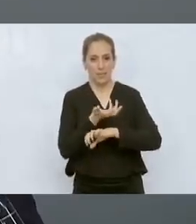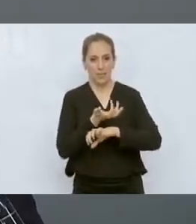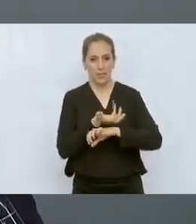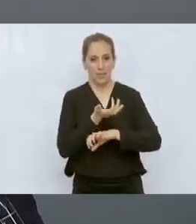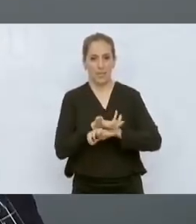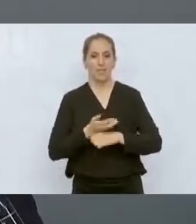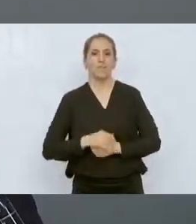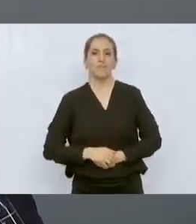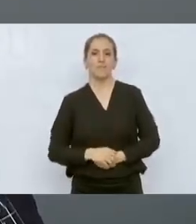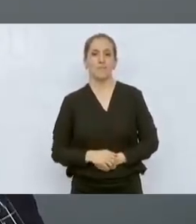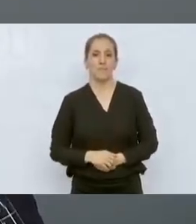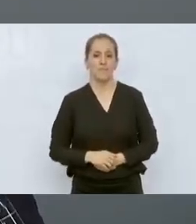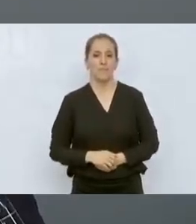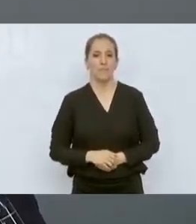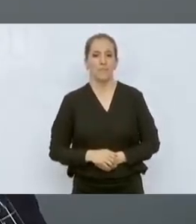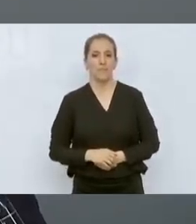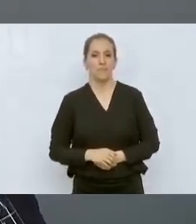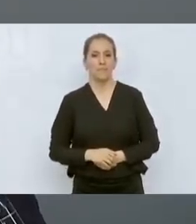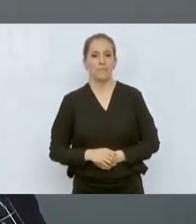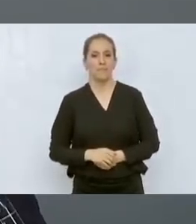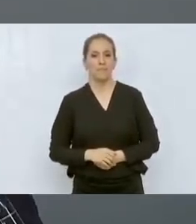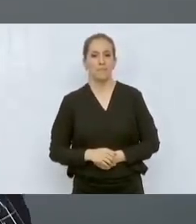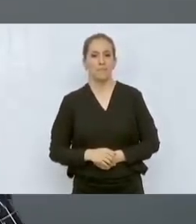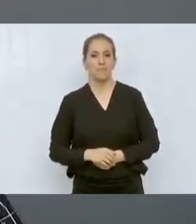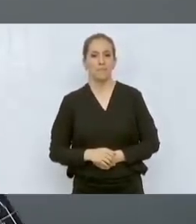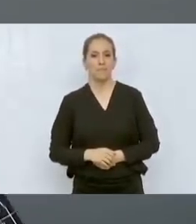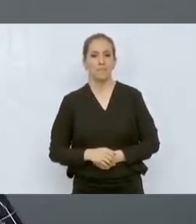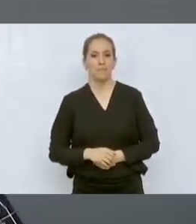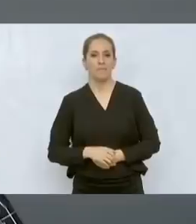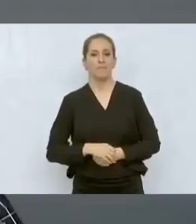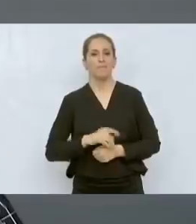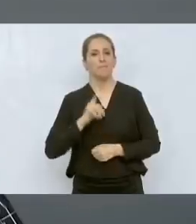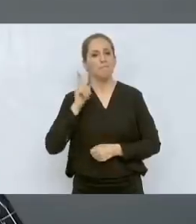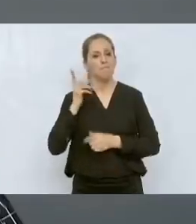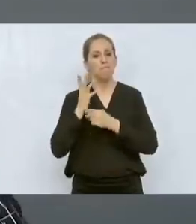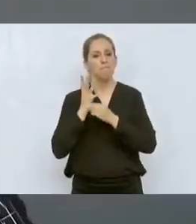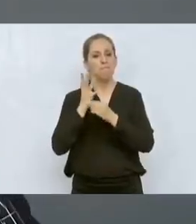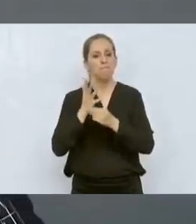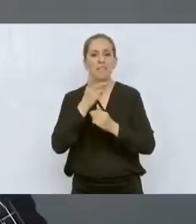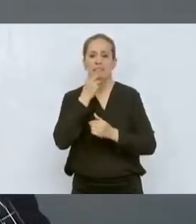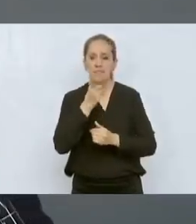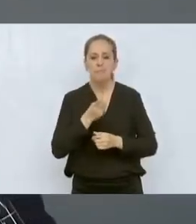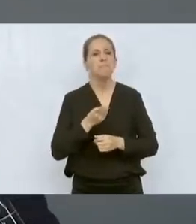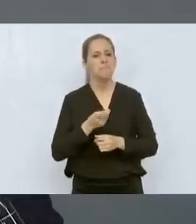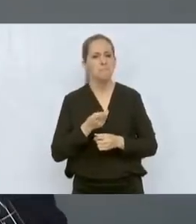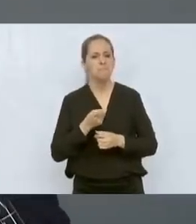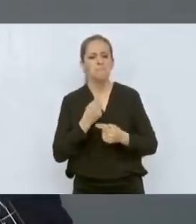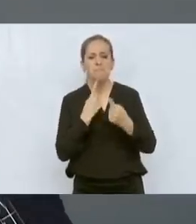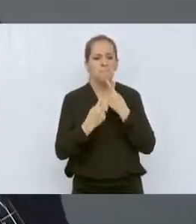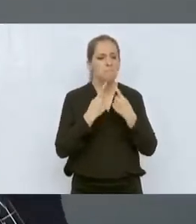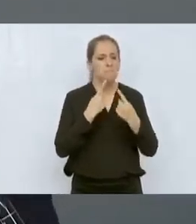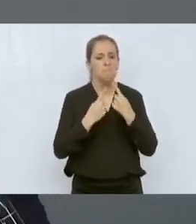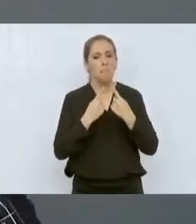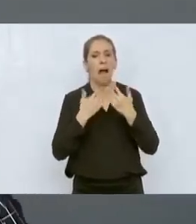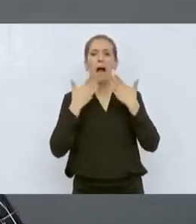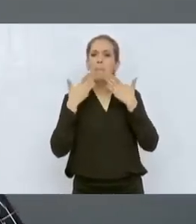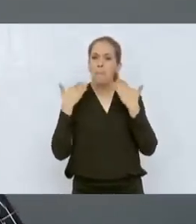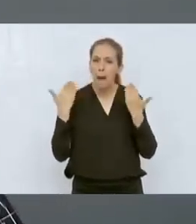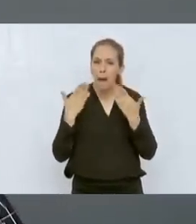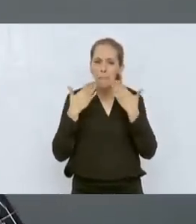manifestó muy amable y muy respetuoso